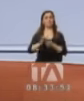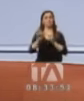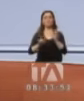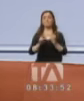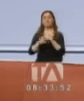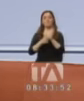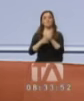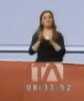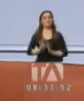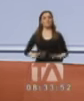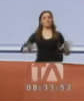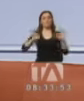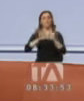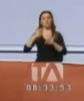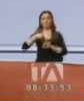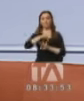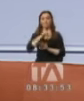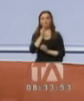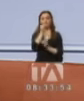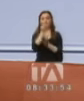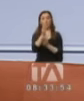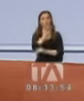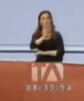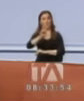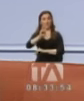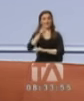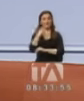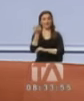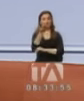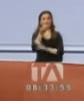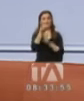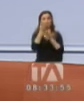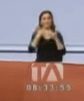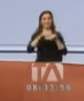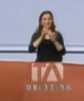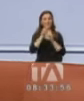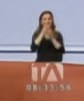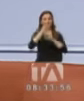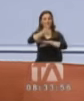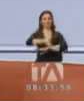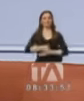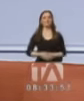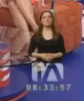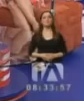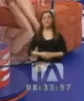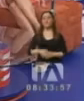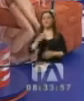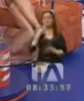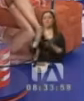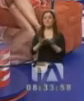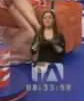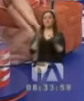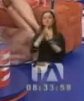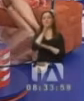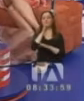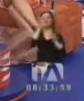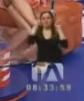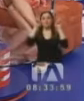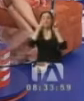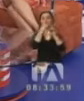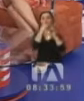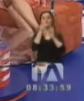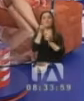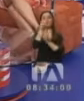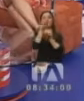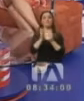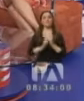y creo que será importante que sigamos reportando a través de esta y otras plataformas que también les seguiremos contando próximamente. Así es, Ana, muchísimas gracias, siempre con temas interesantes, y yo